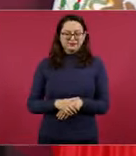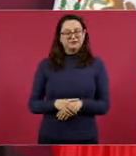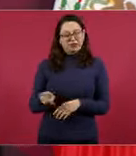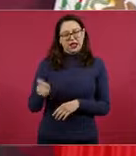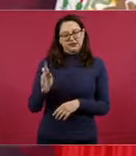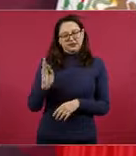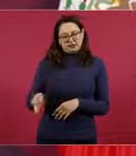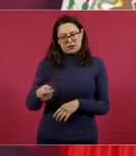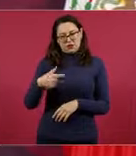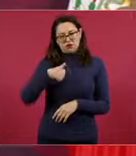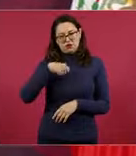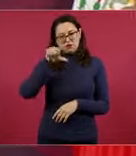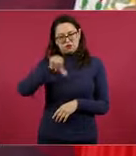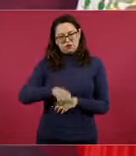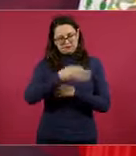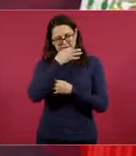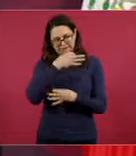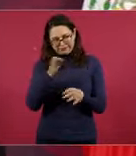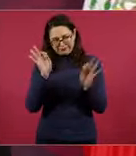Cuando estaba